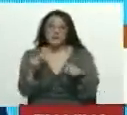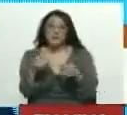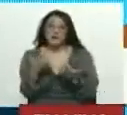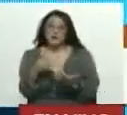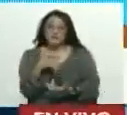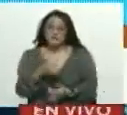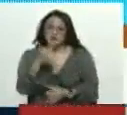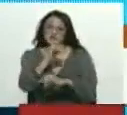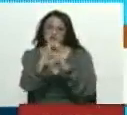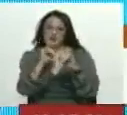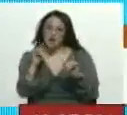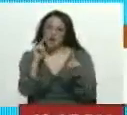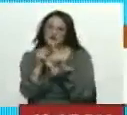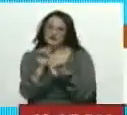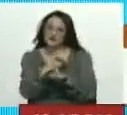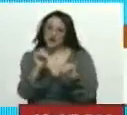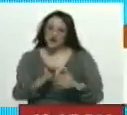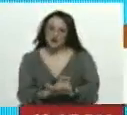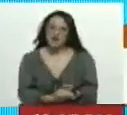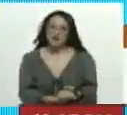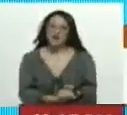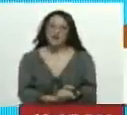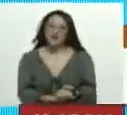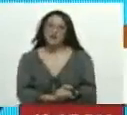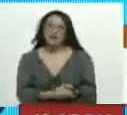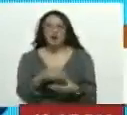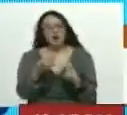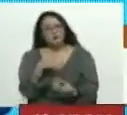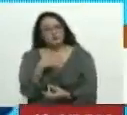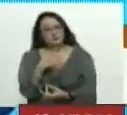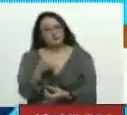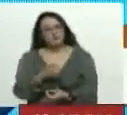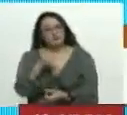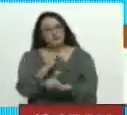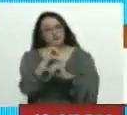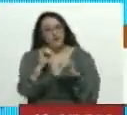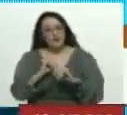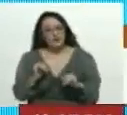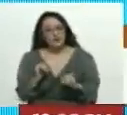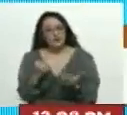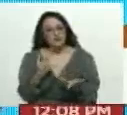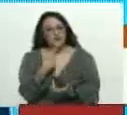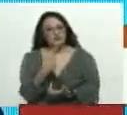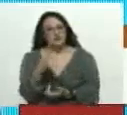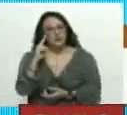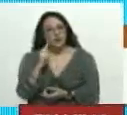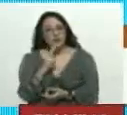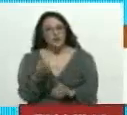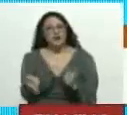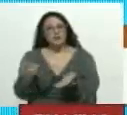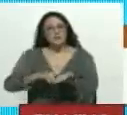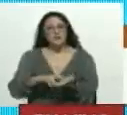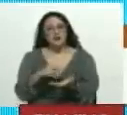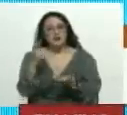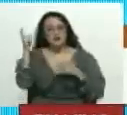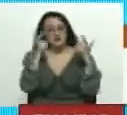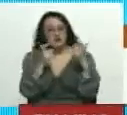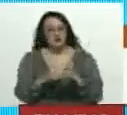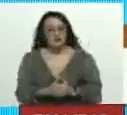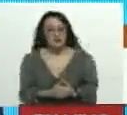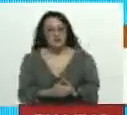que es el objetivo final Cómo ser más felices lo decía ya Bolívar lo repetía el comandante Chávez